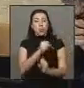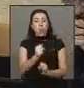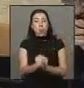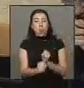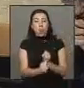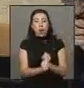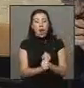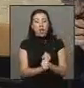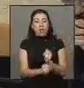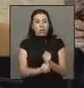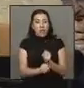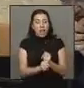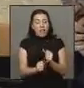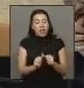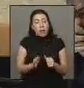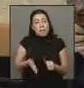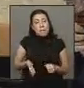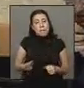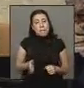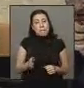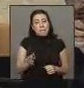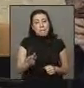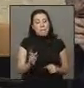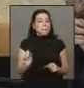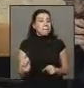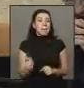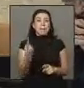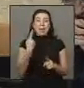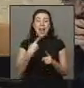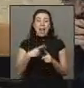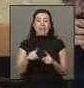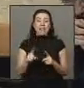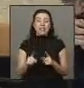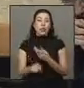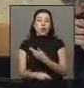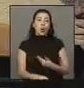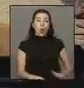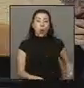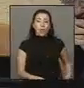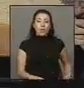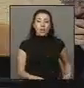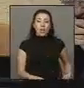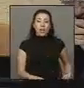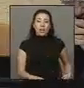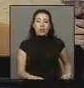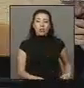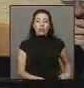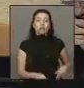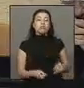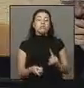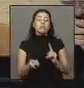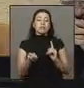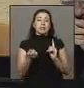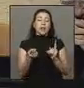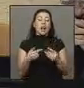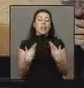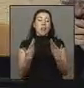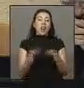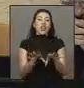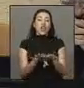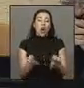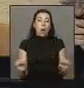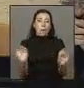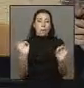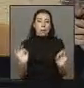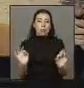año cumpliendo funciones permanentes y que por primera vez un gobierno pone negro sobre blanco su